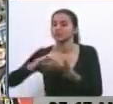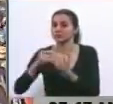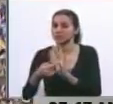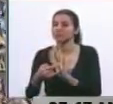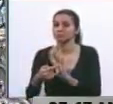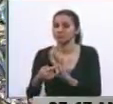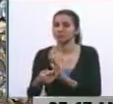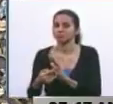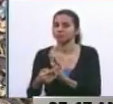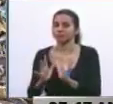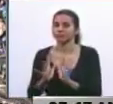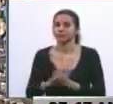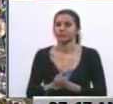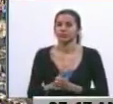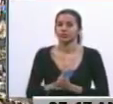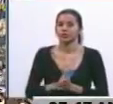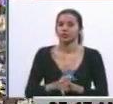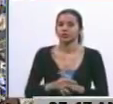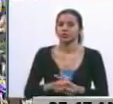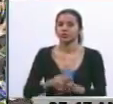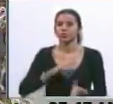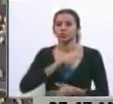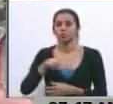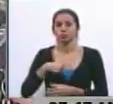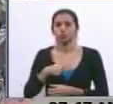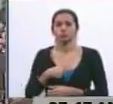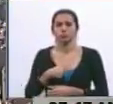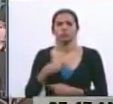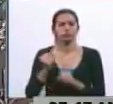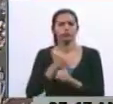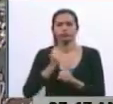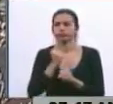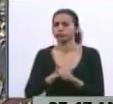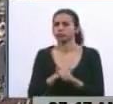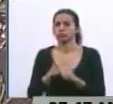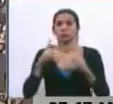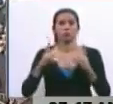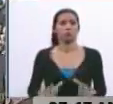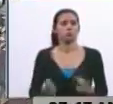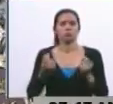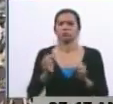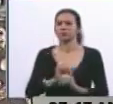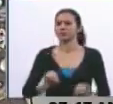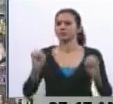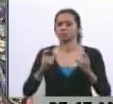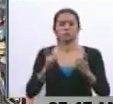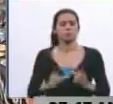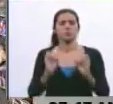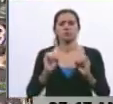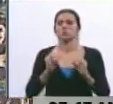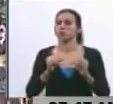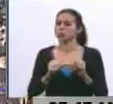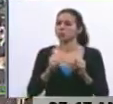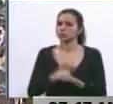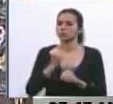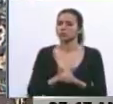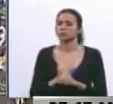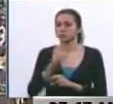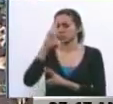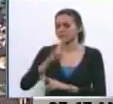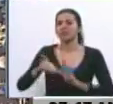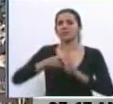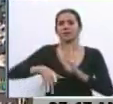revolución bolivariana. Así que nosotros estamos de verdad trabajando sin descanso permanentemente para garantizar los derechos consagrados